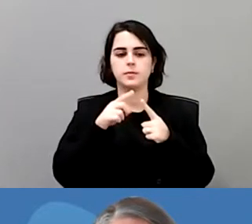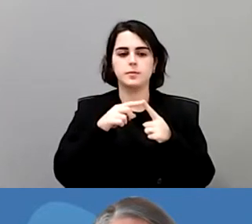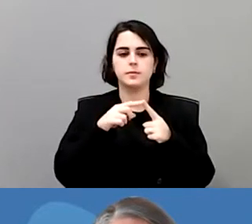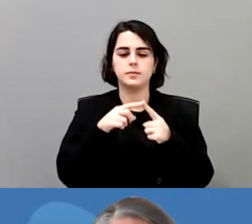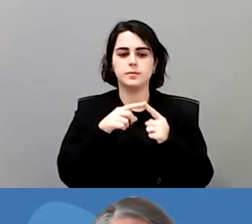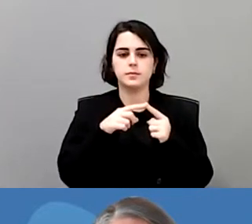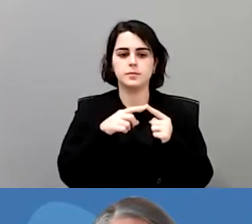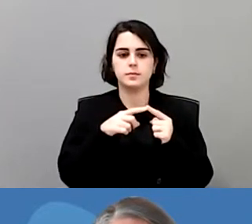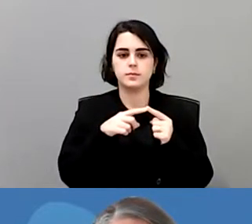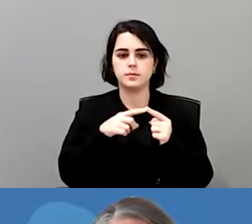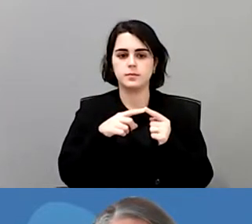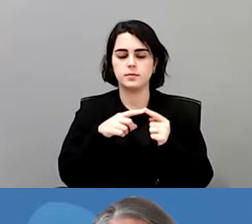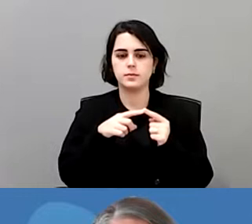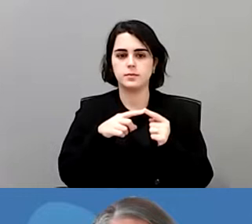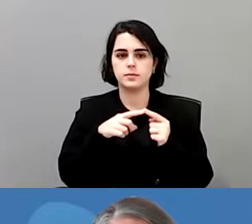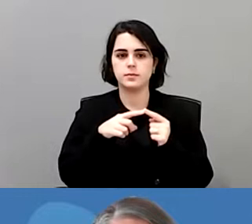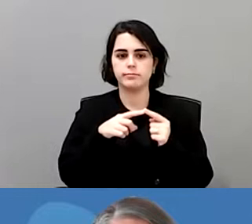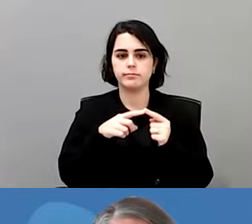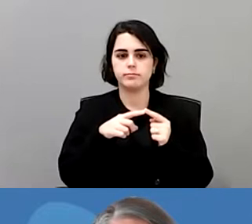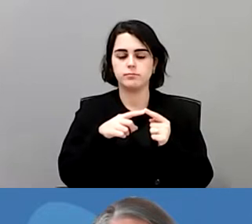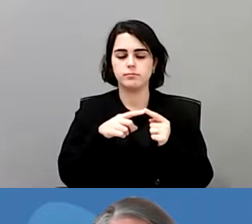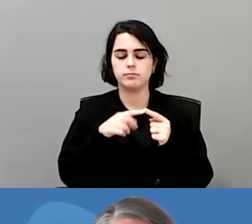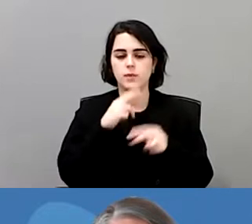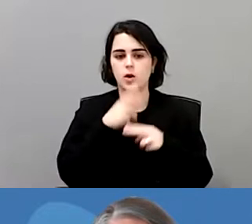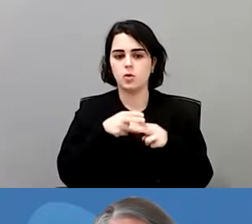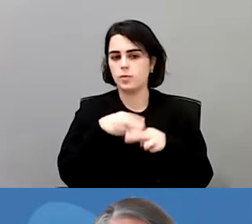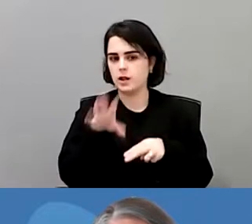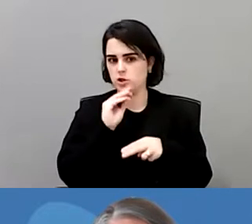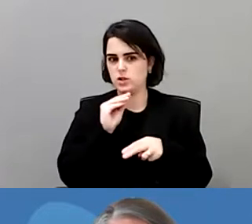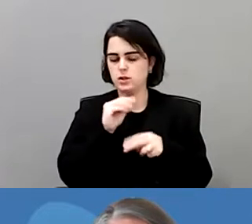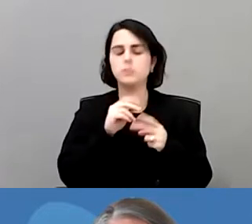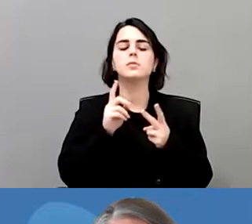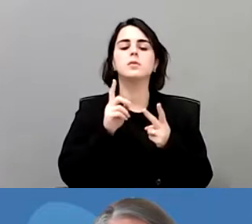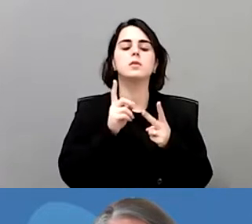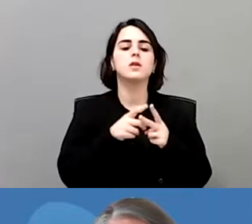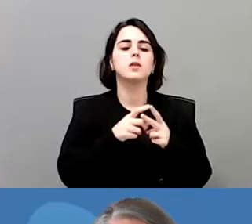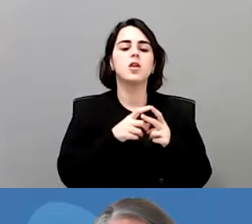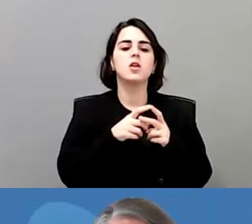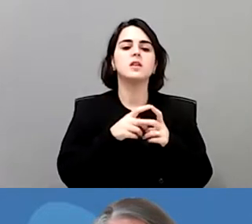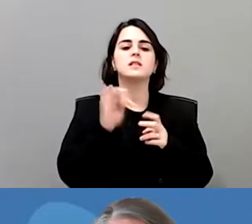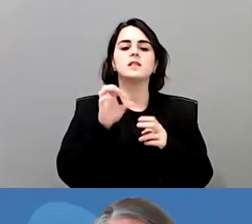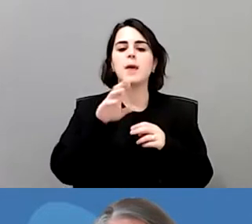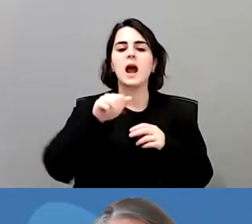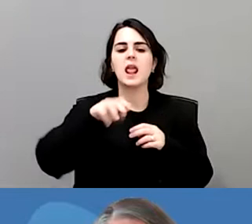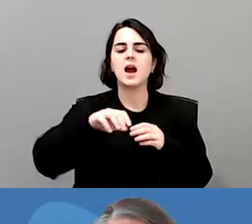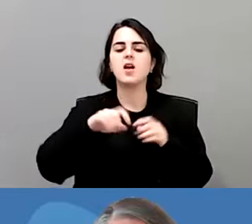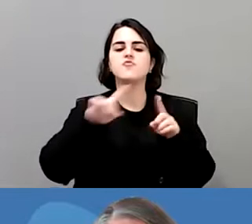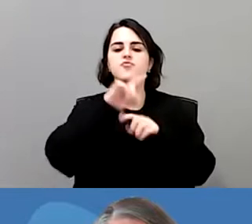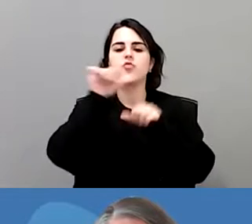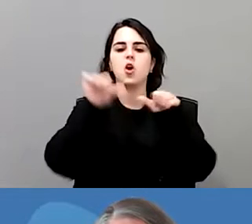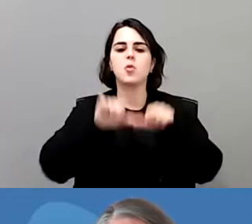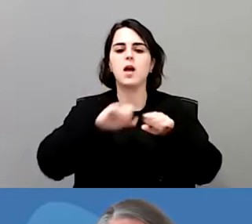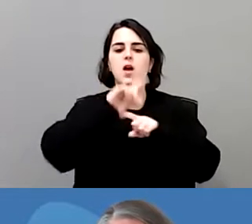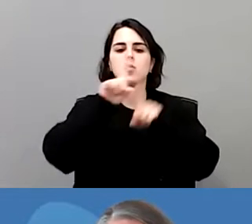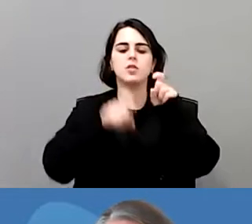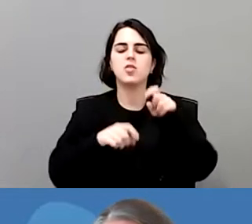el Canlichi. Le pregunta a Tamara cómo te comunicas mejor. ¿Te gustaría cambiar tu tono de